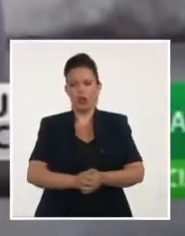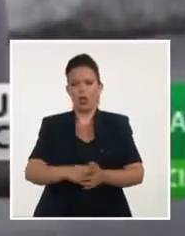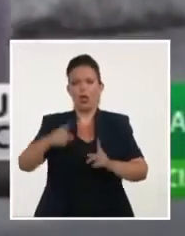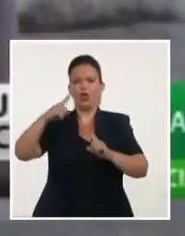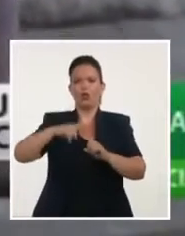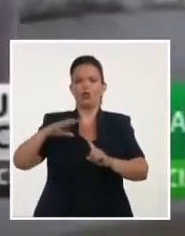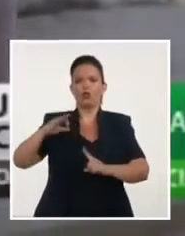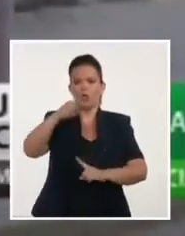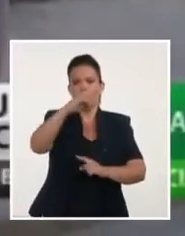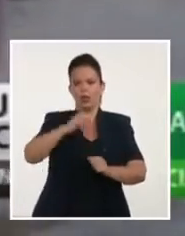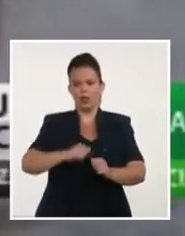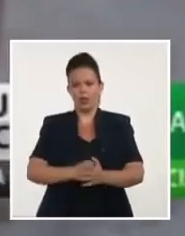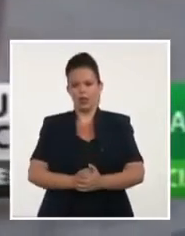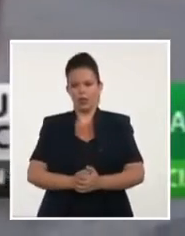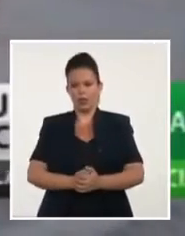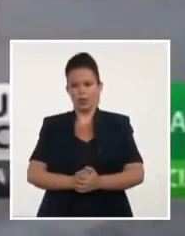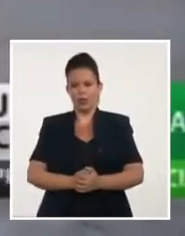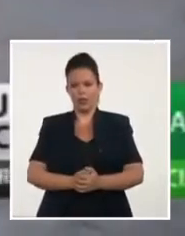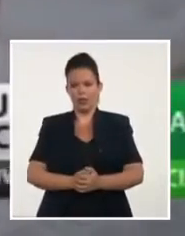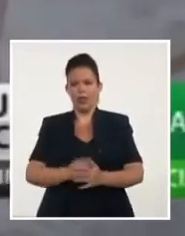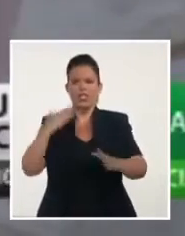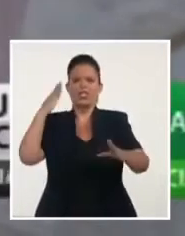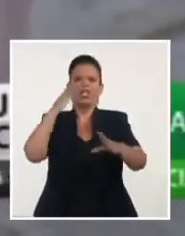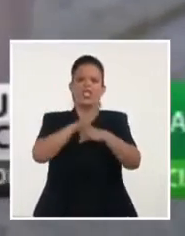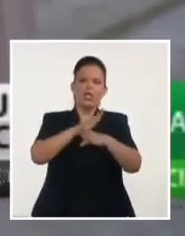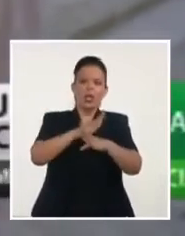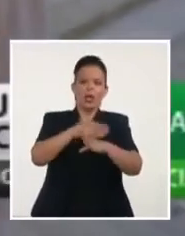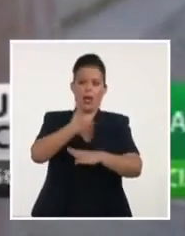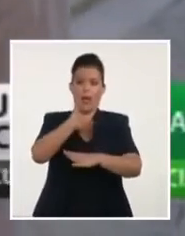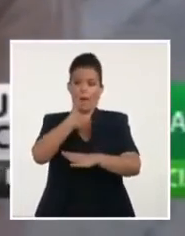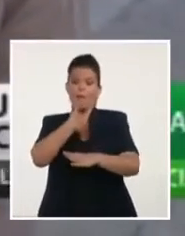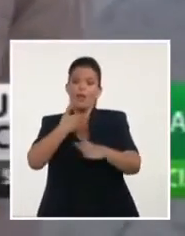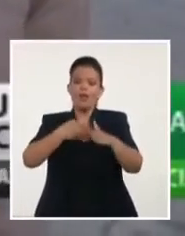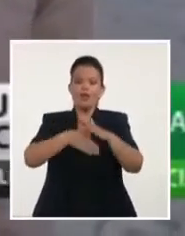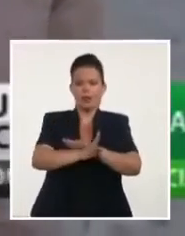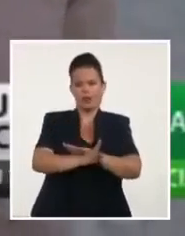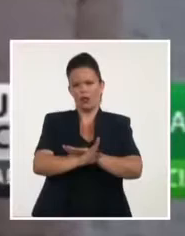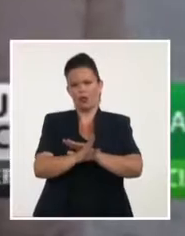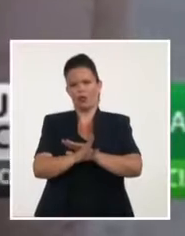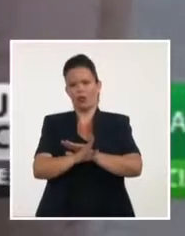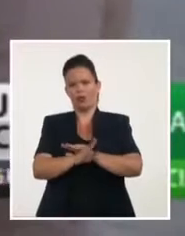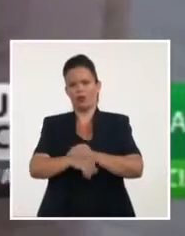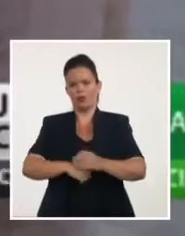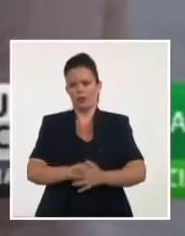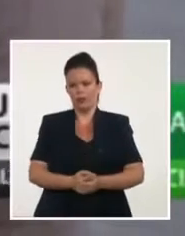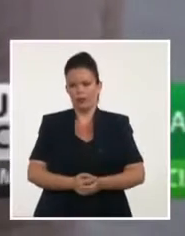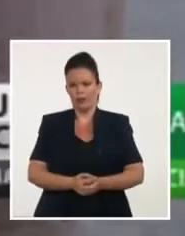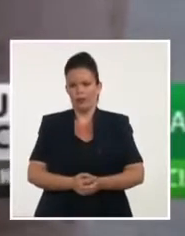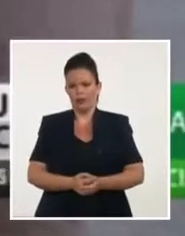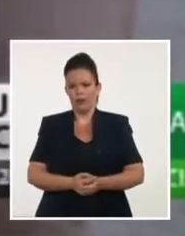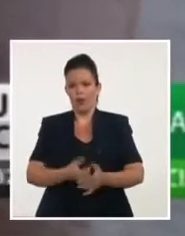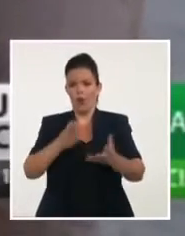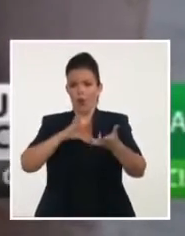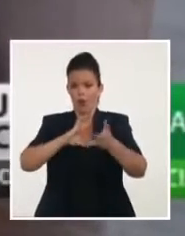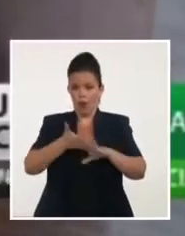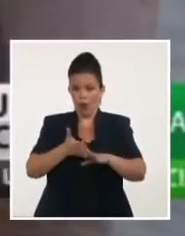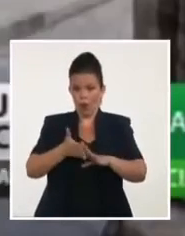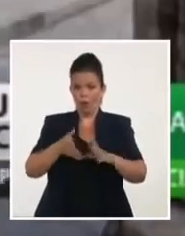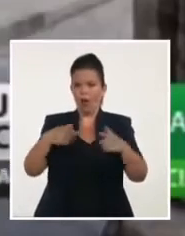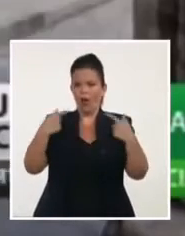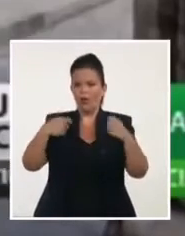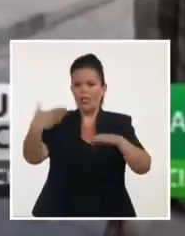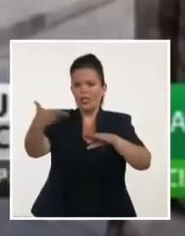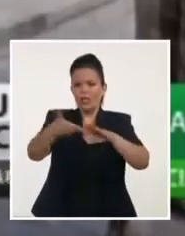banear mi cuenta, silenciarme, sabiendo que también silencia la voz de muchos en Cuba que defendemos la